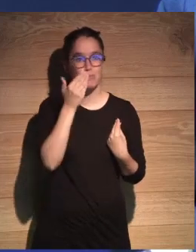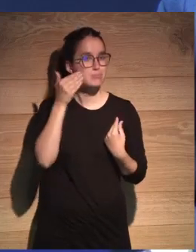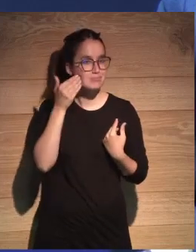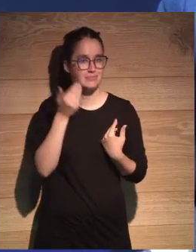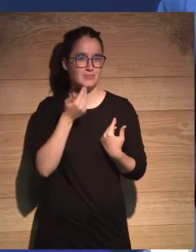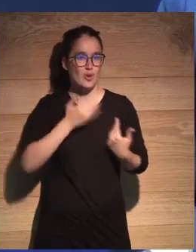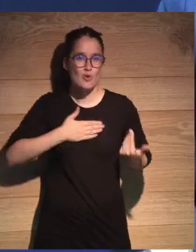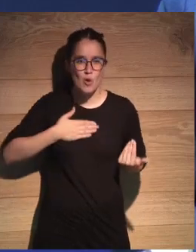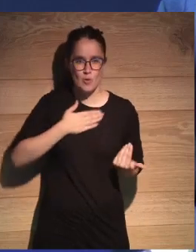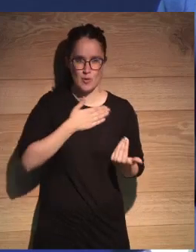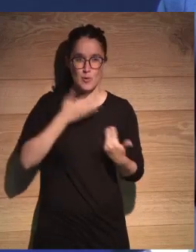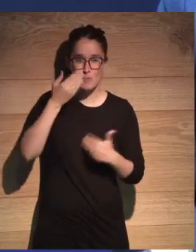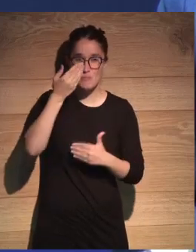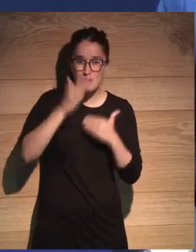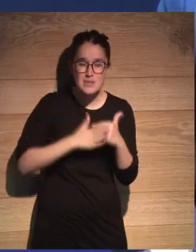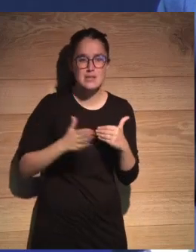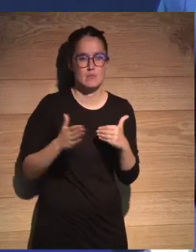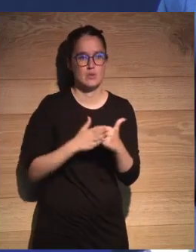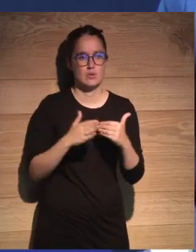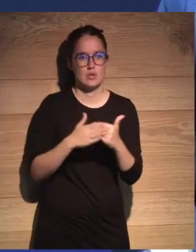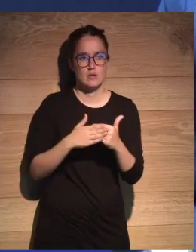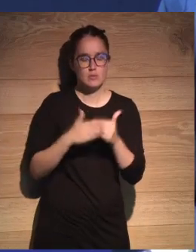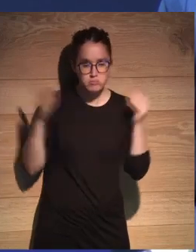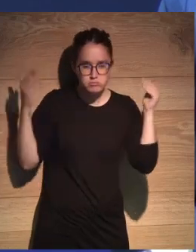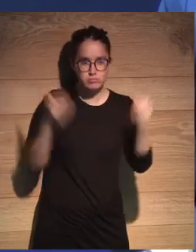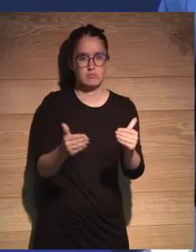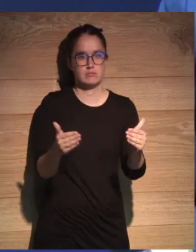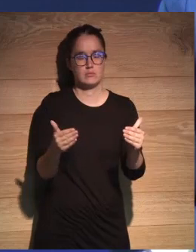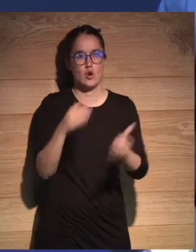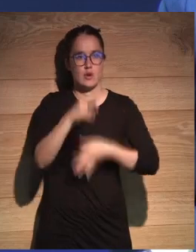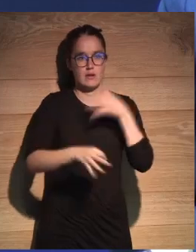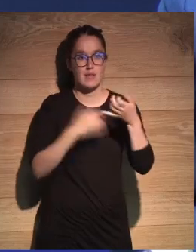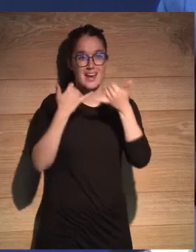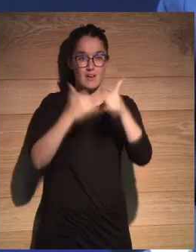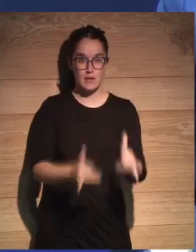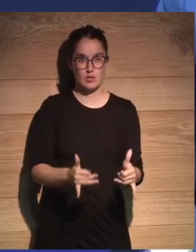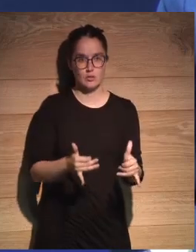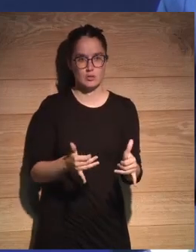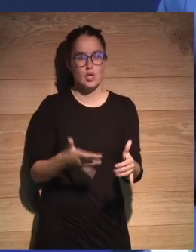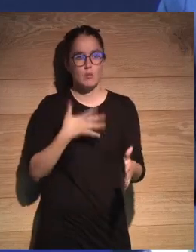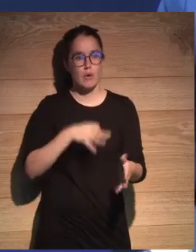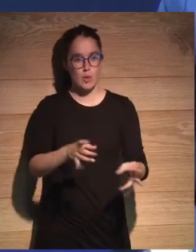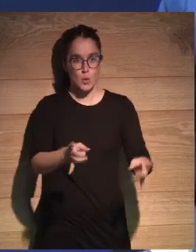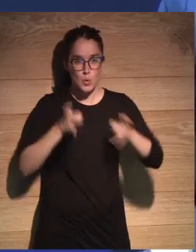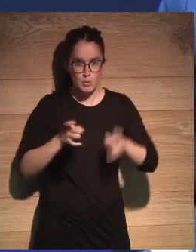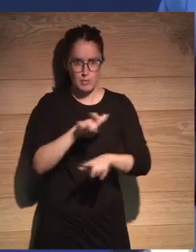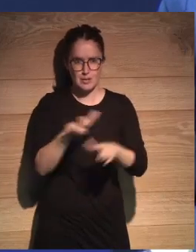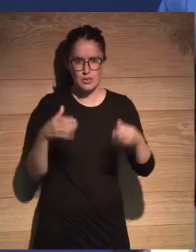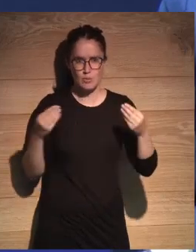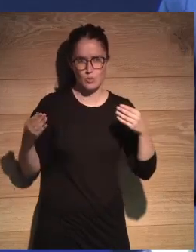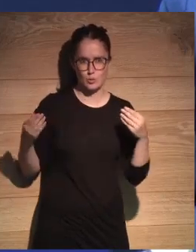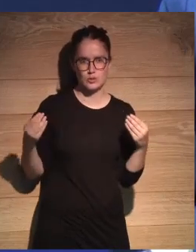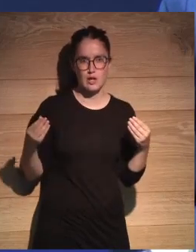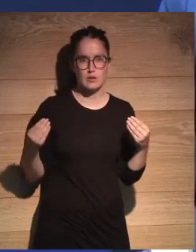y comodidad el resto de sus días, dedicándose a organizar este tipo de eventos que son capaces de atraer a tanta gente, ¿no?